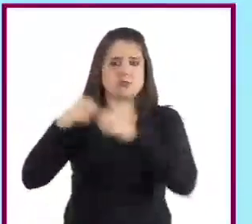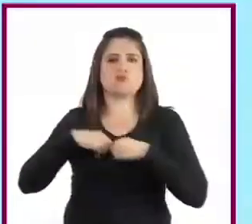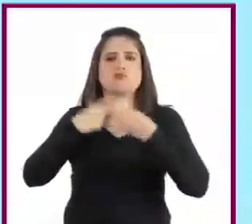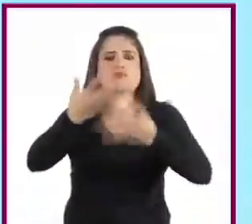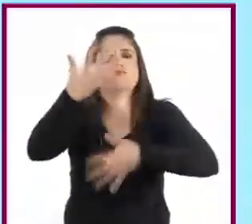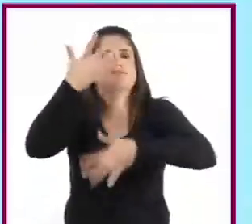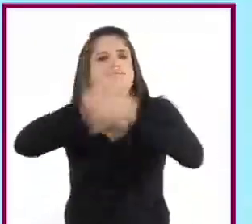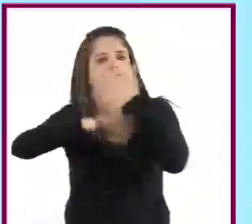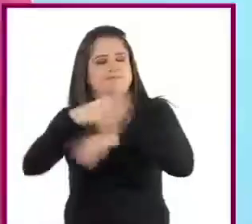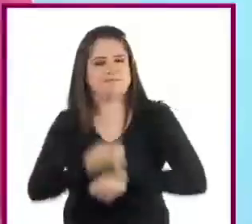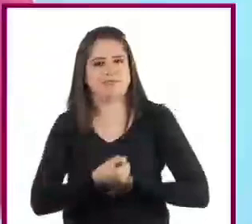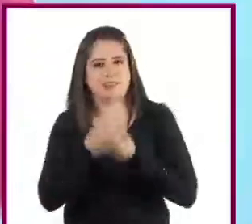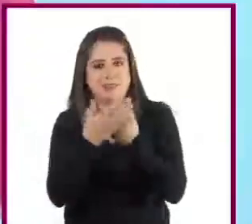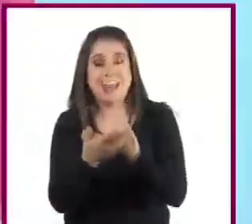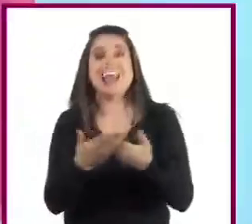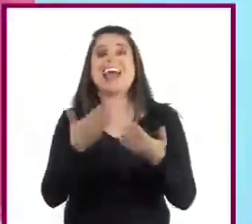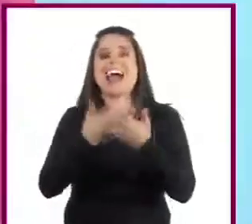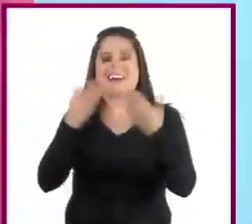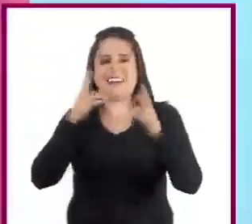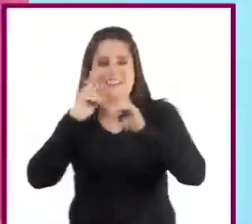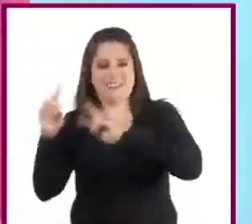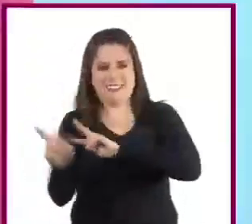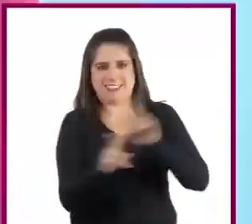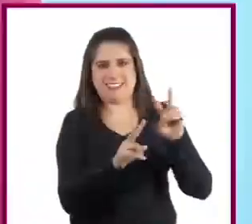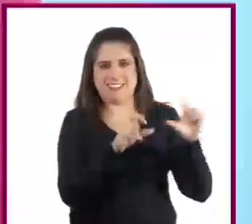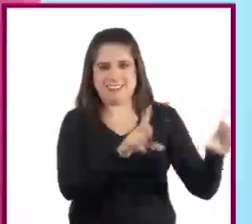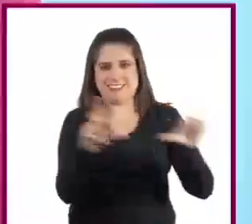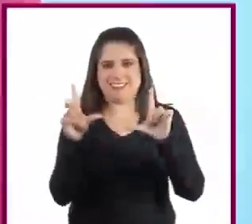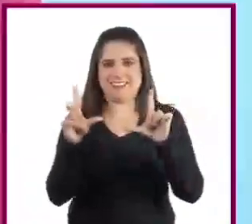en público. ¡Vamos a verlo!